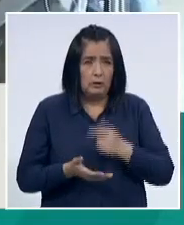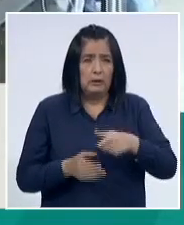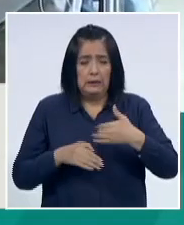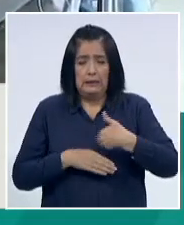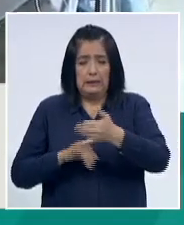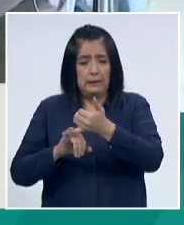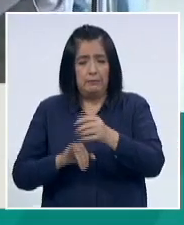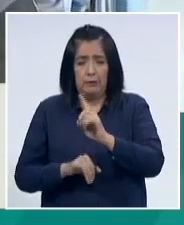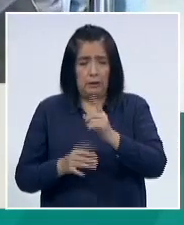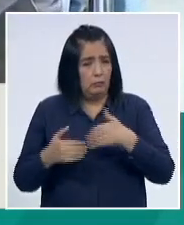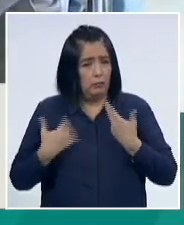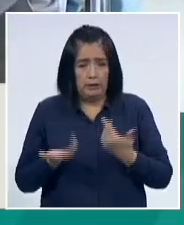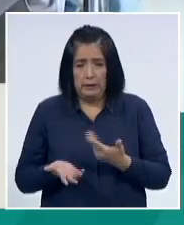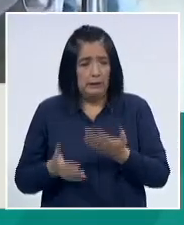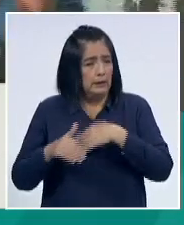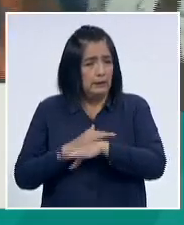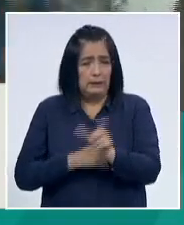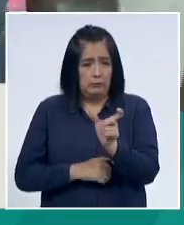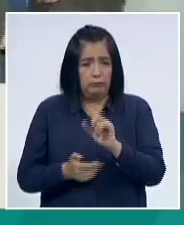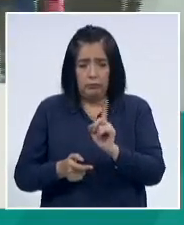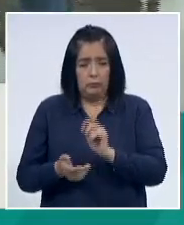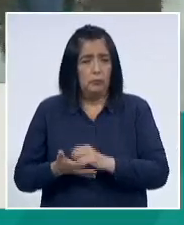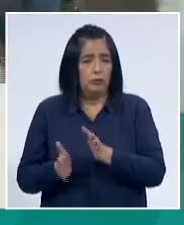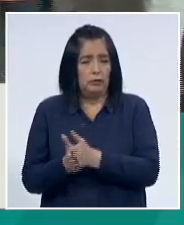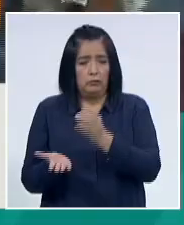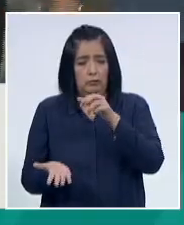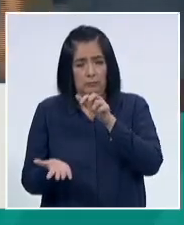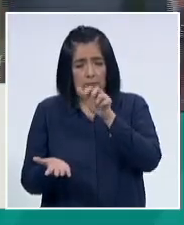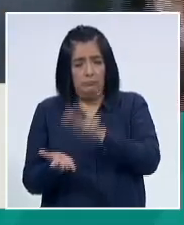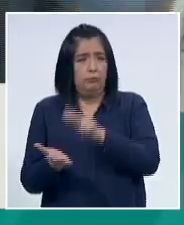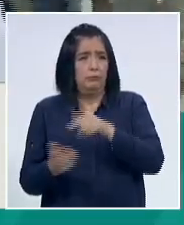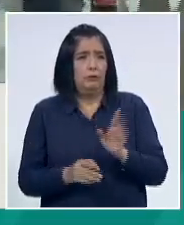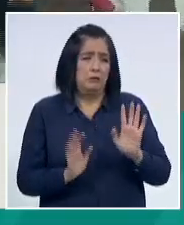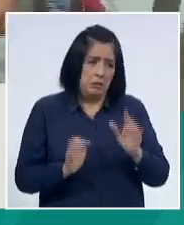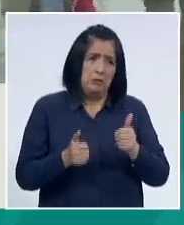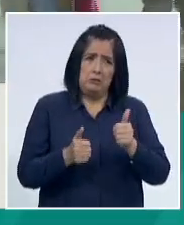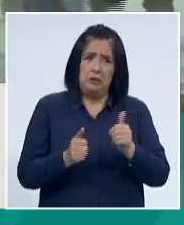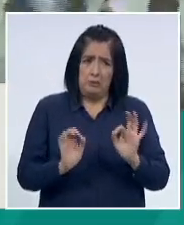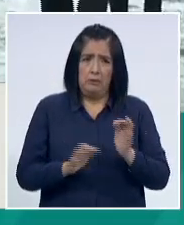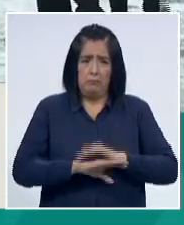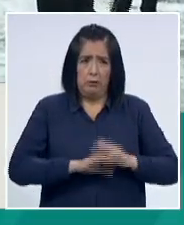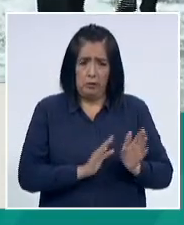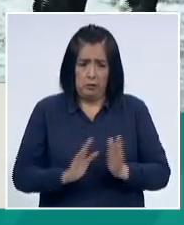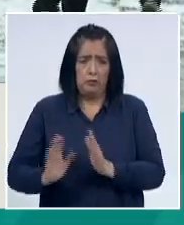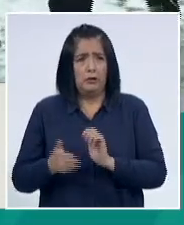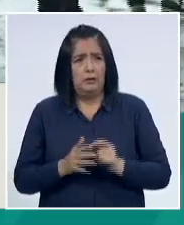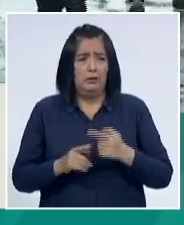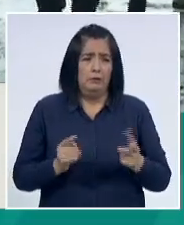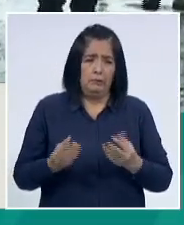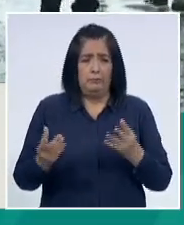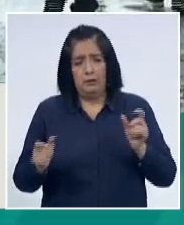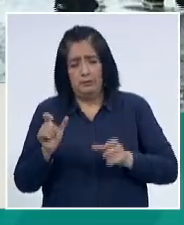ya no van a solo poder ingresar con pasaporte o con visa humanitaria? En parte es bueno por el orden, ¿no? Sin embargo, hay muchas personas